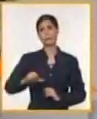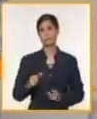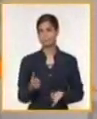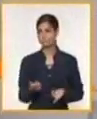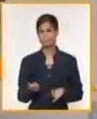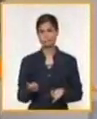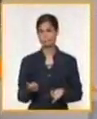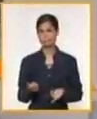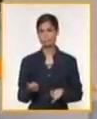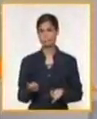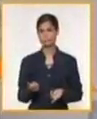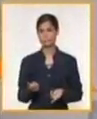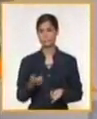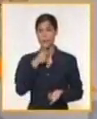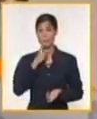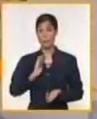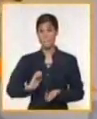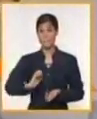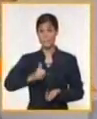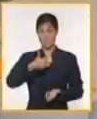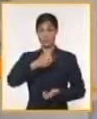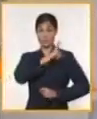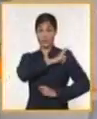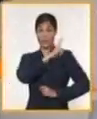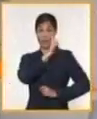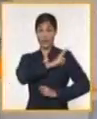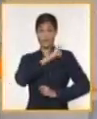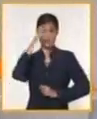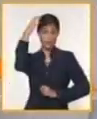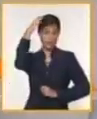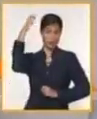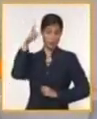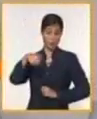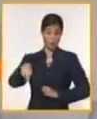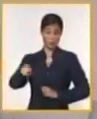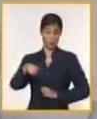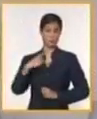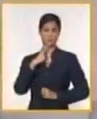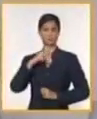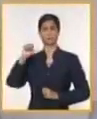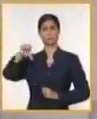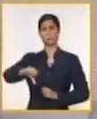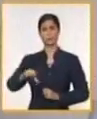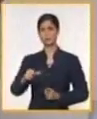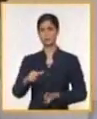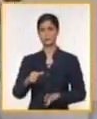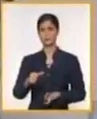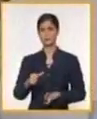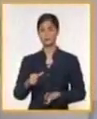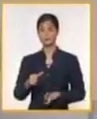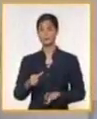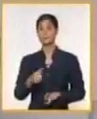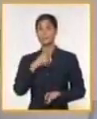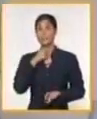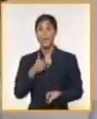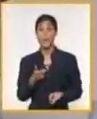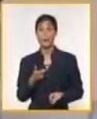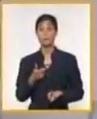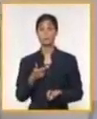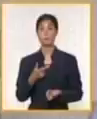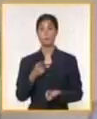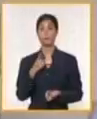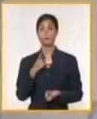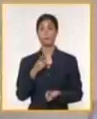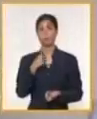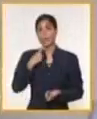voy a decir el presidente, el jefe de Estado de una nación con todas las capacidades militares, estratégicas